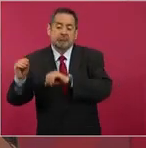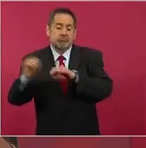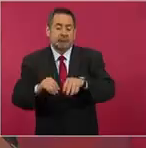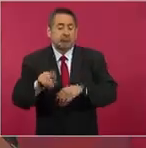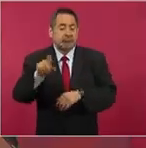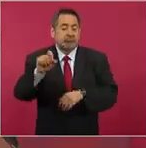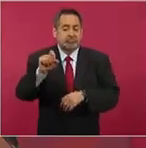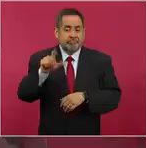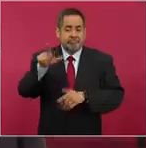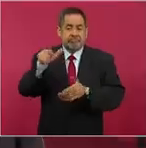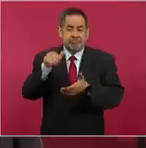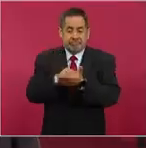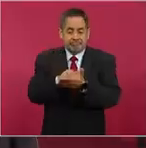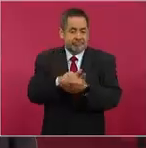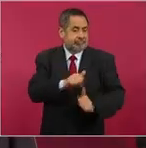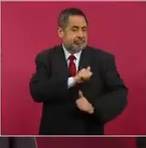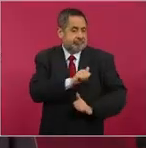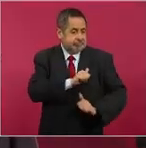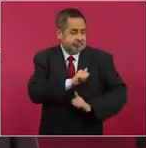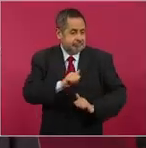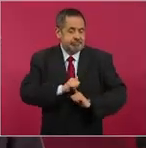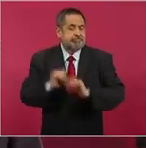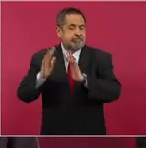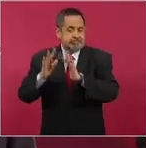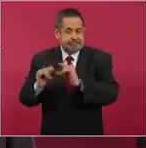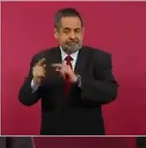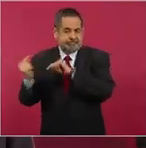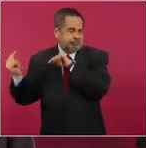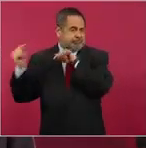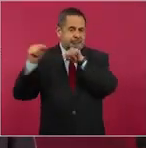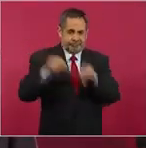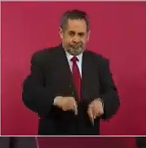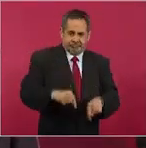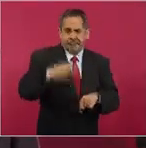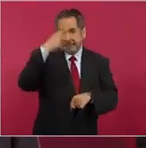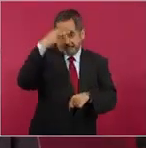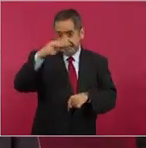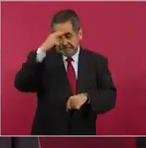27,000 soldados franceses a México.